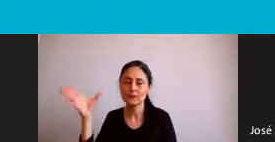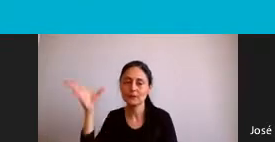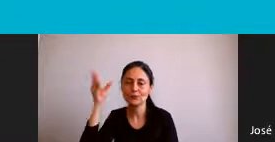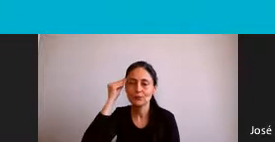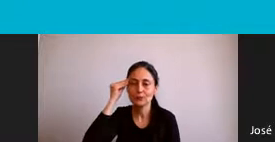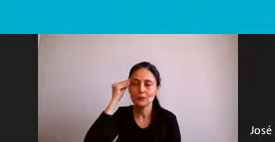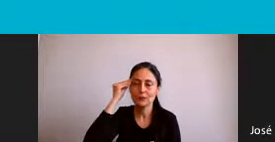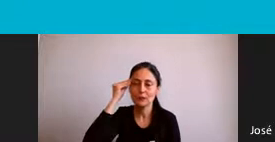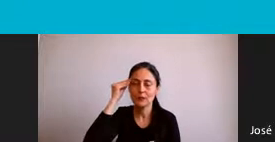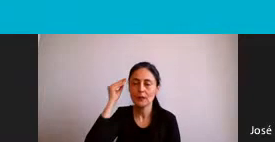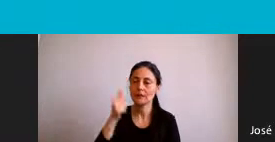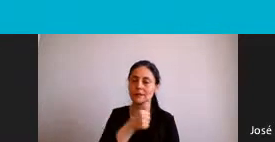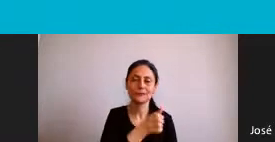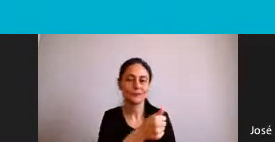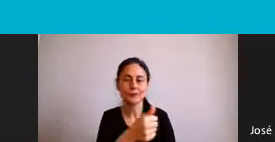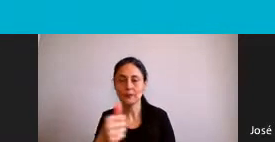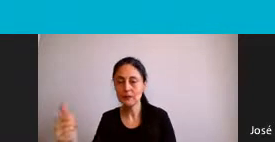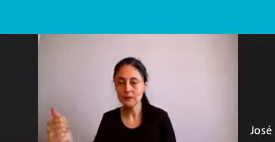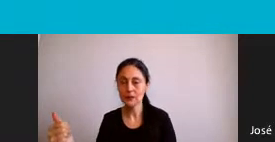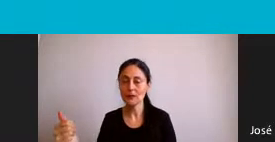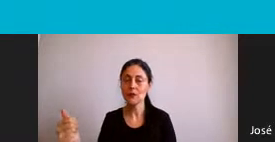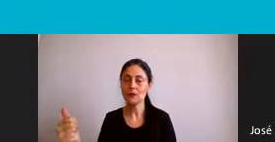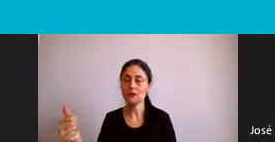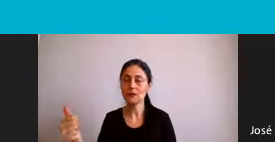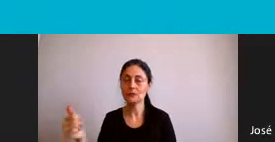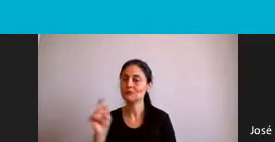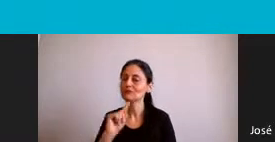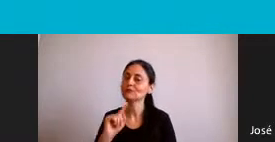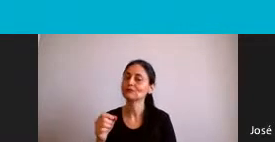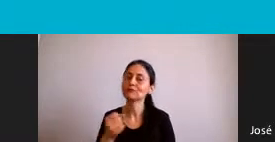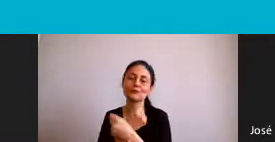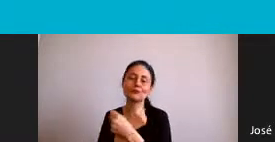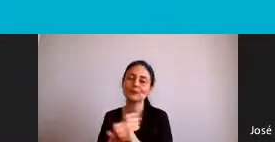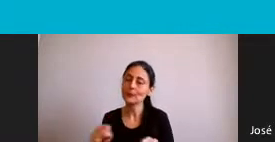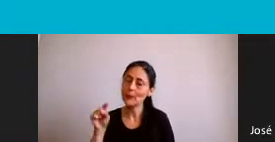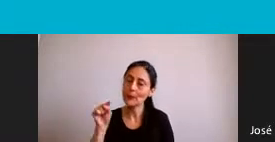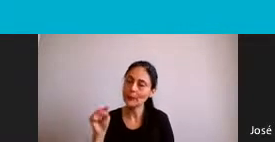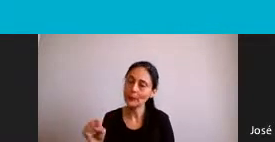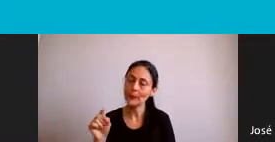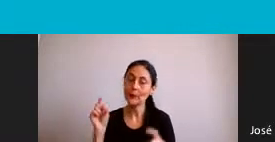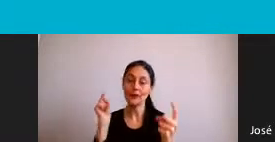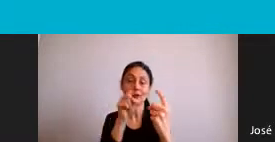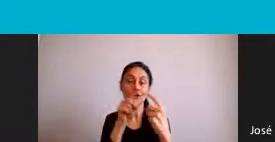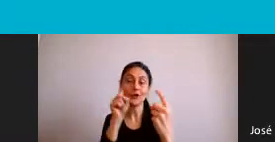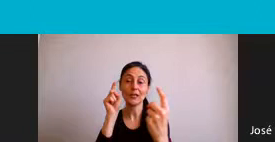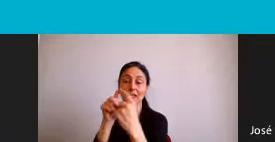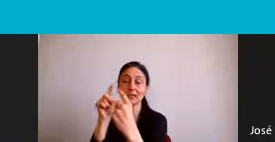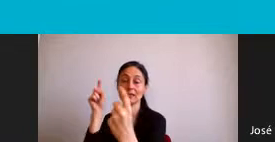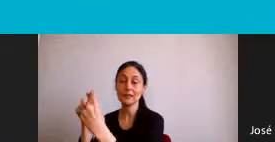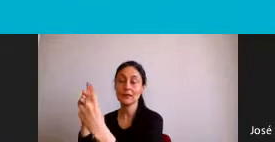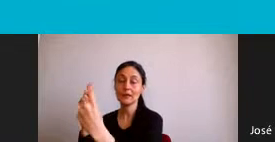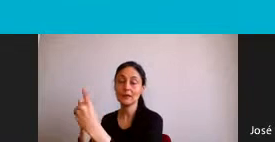todos tenían los dispositivos necesarios para conectarse a las clases y a los trabajos, y cómo compartir